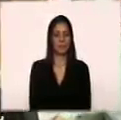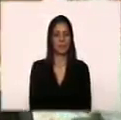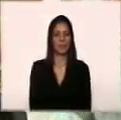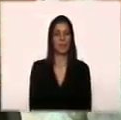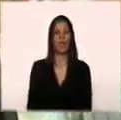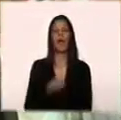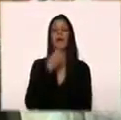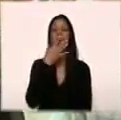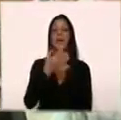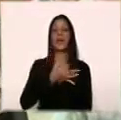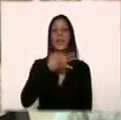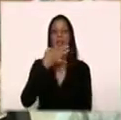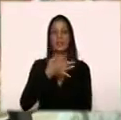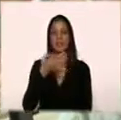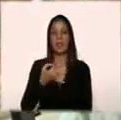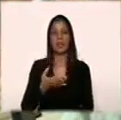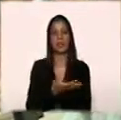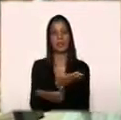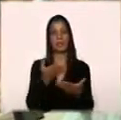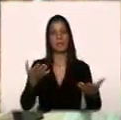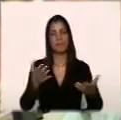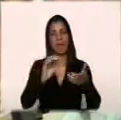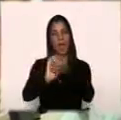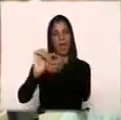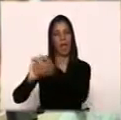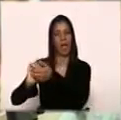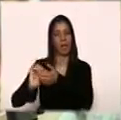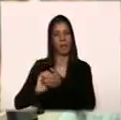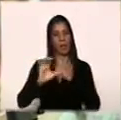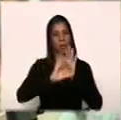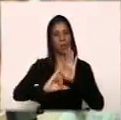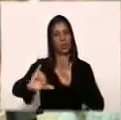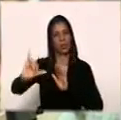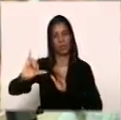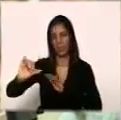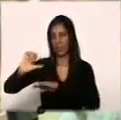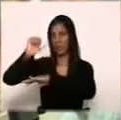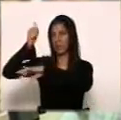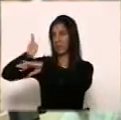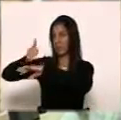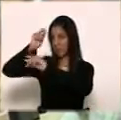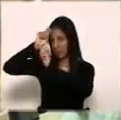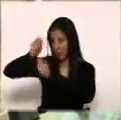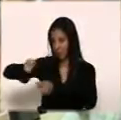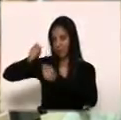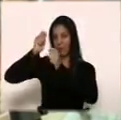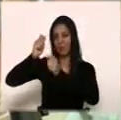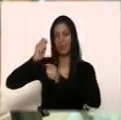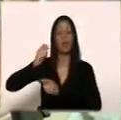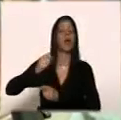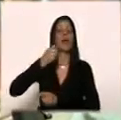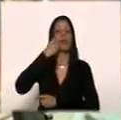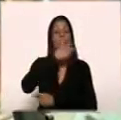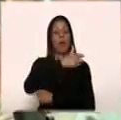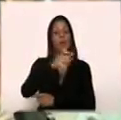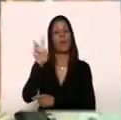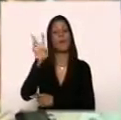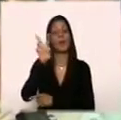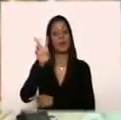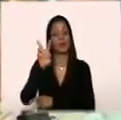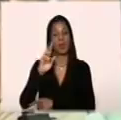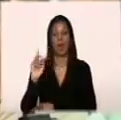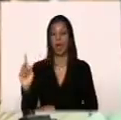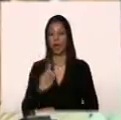Bueno, buenas tardes, compañeros, compañeras constituyentes, junta directiva, pueblo venezolano. De verdad, para nosotros